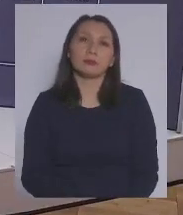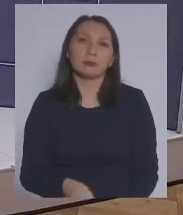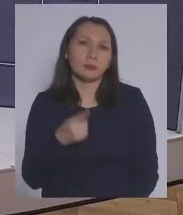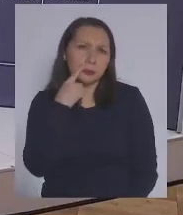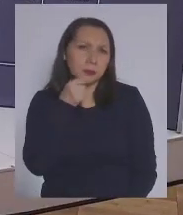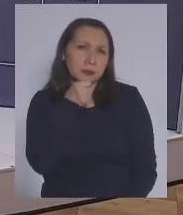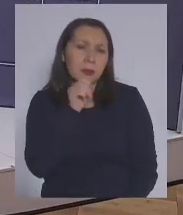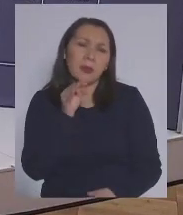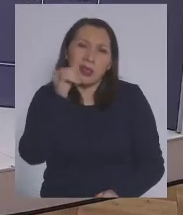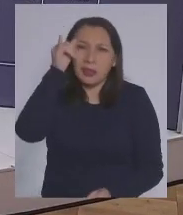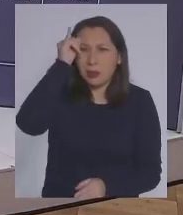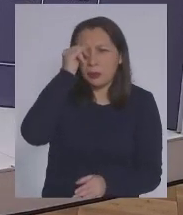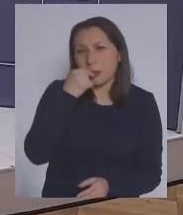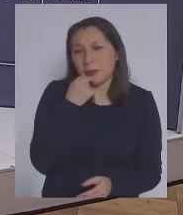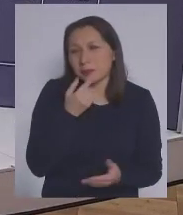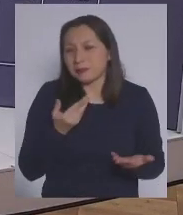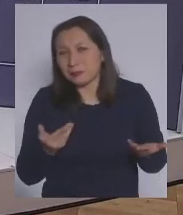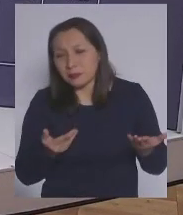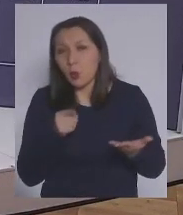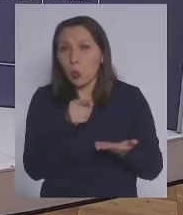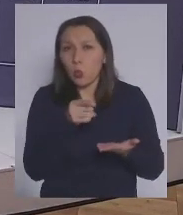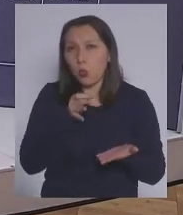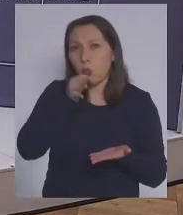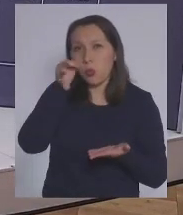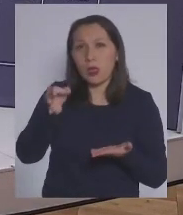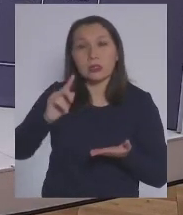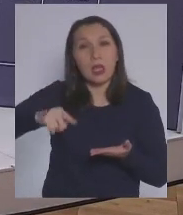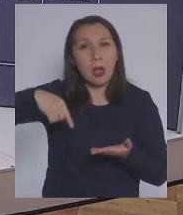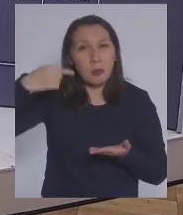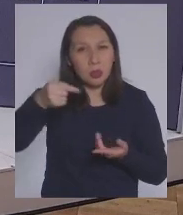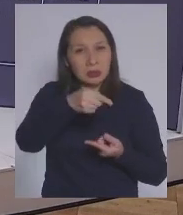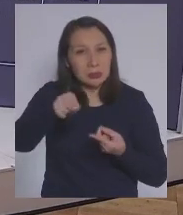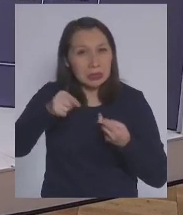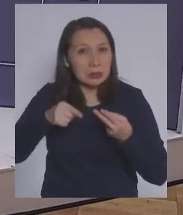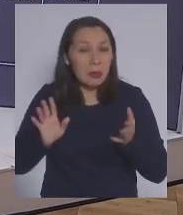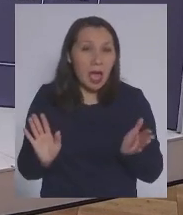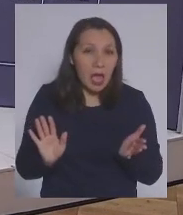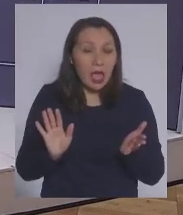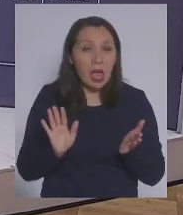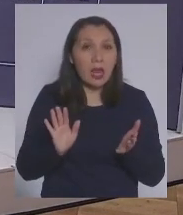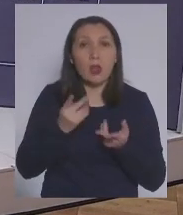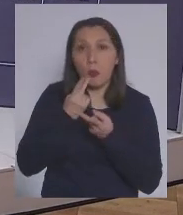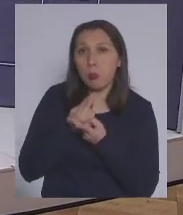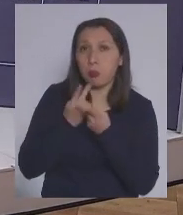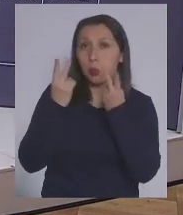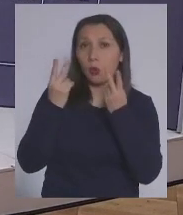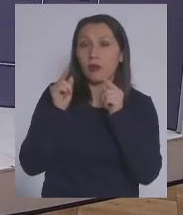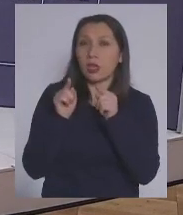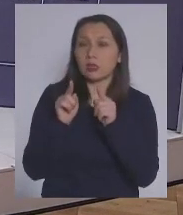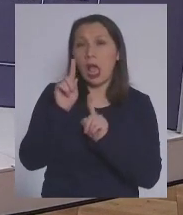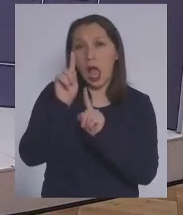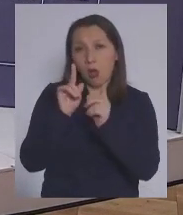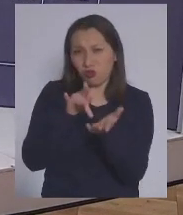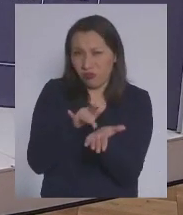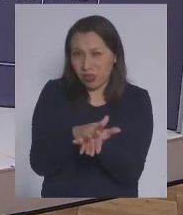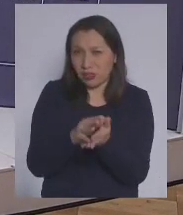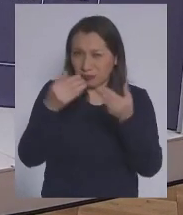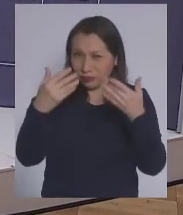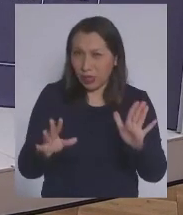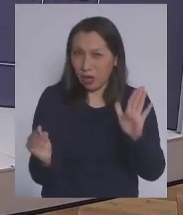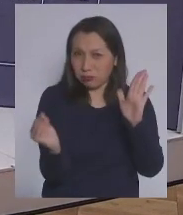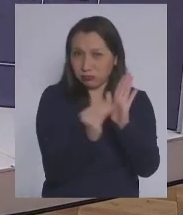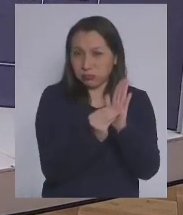disculpe pero usted dice sea en las próximas semanas se va a dar a conocer eso hay alguna fecha